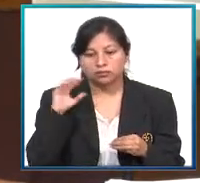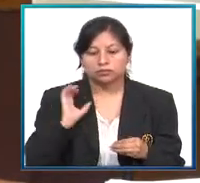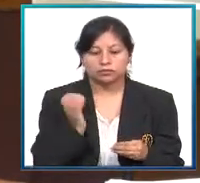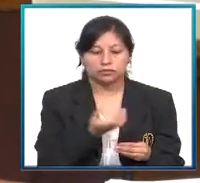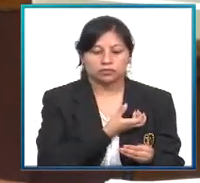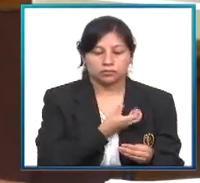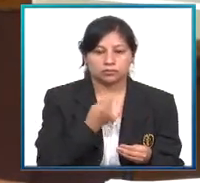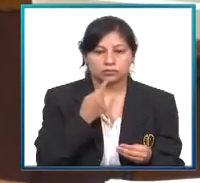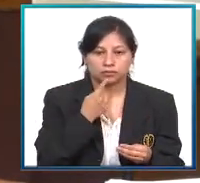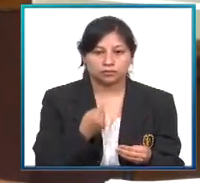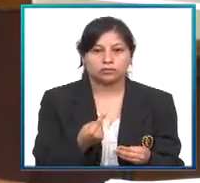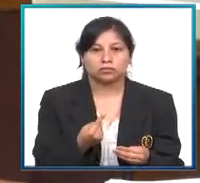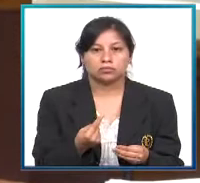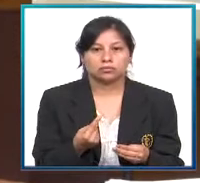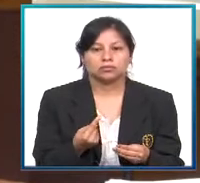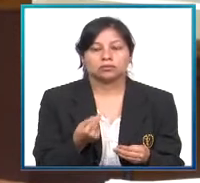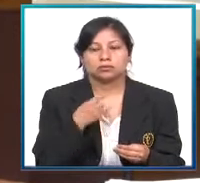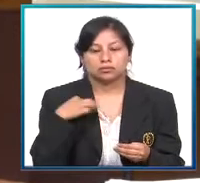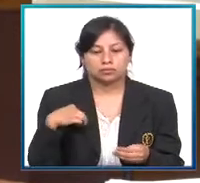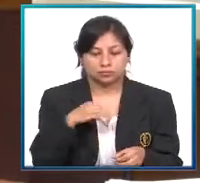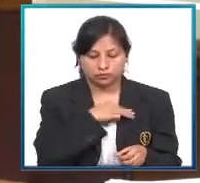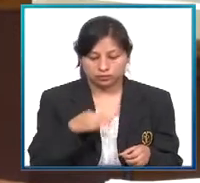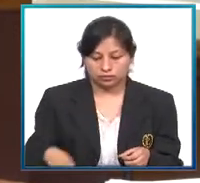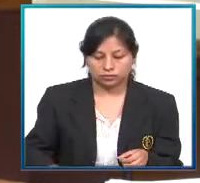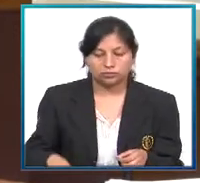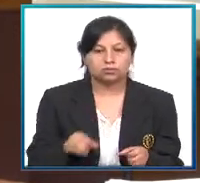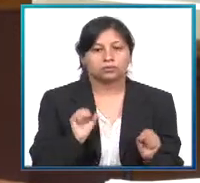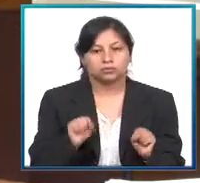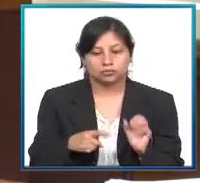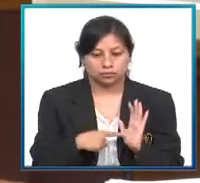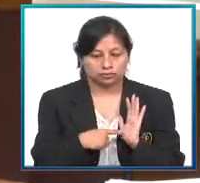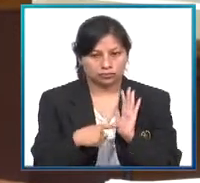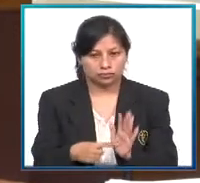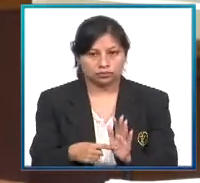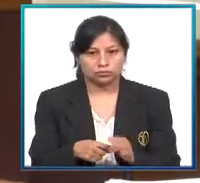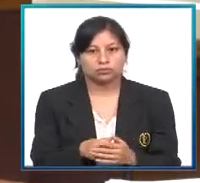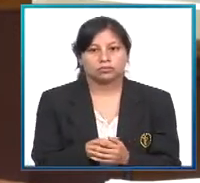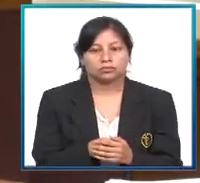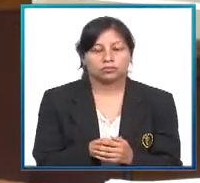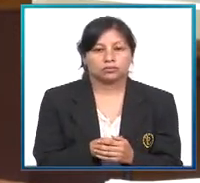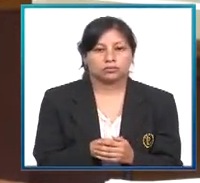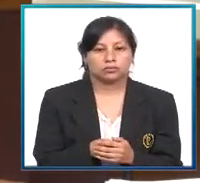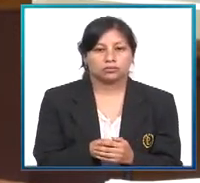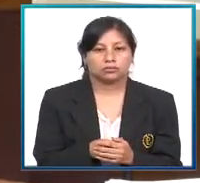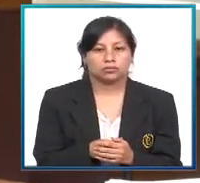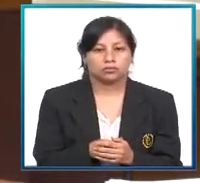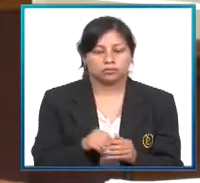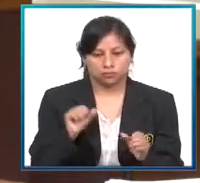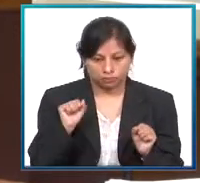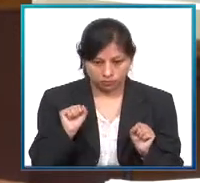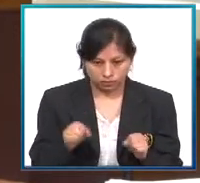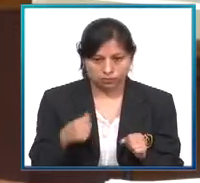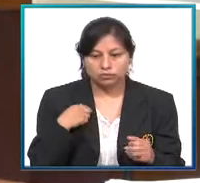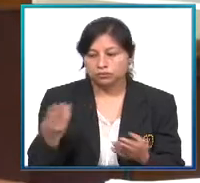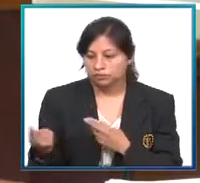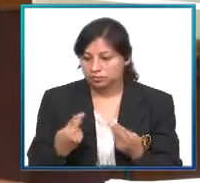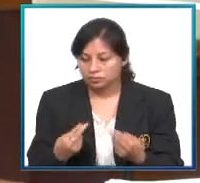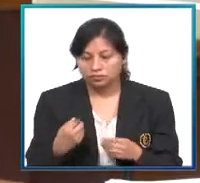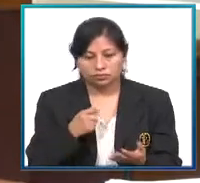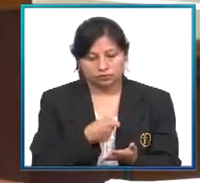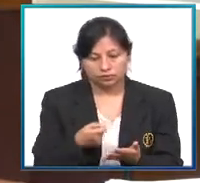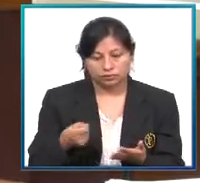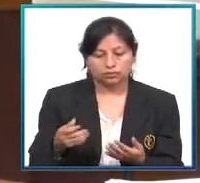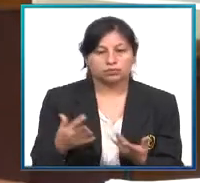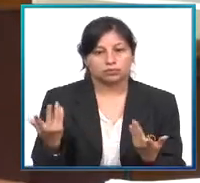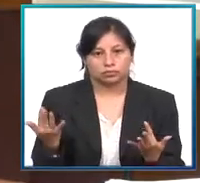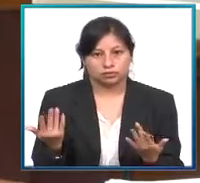de la República con el asesor de la municipalidad y presentársela a ellos, y que pues fue viable la inscripción.